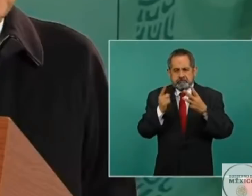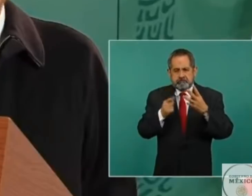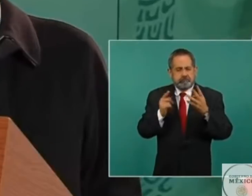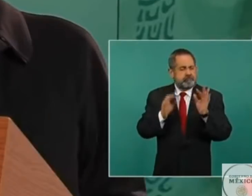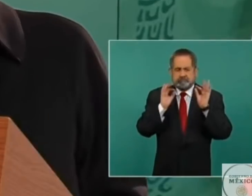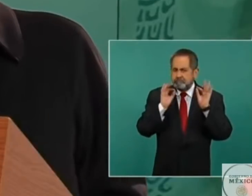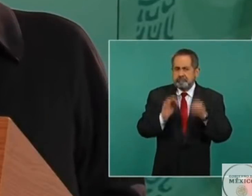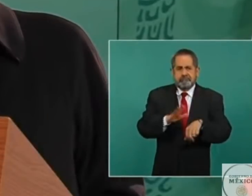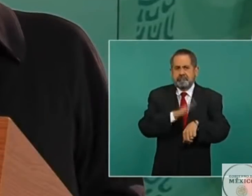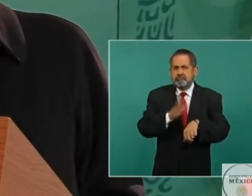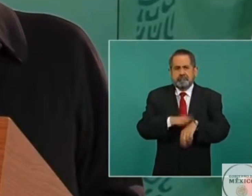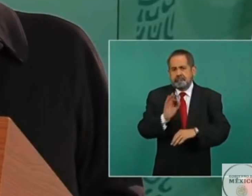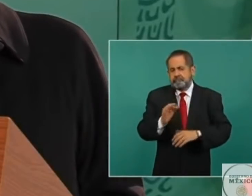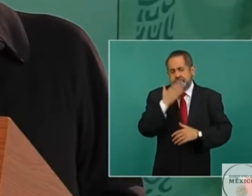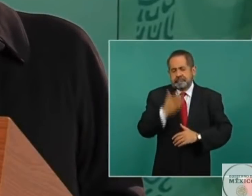También